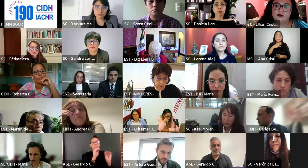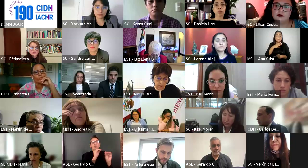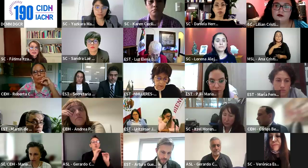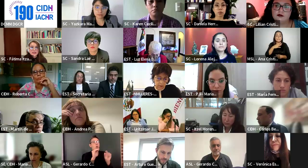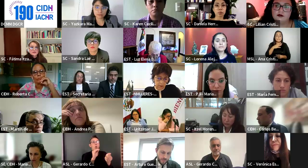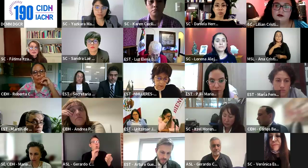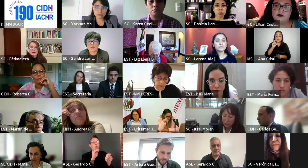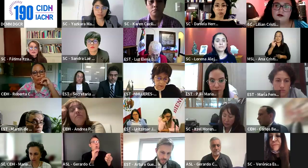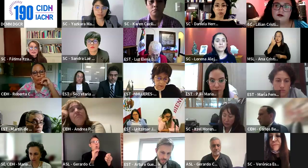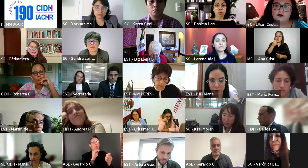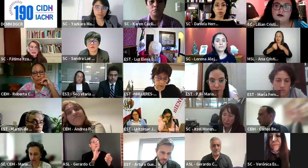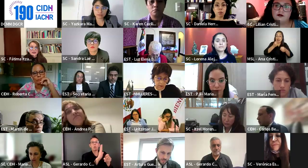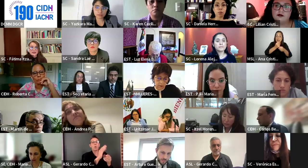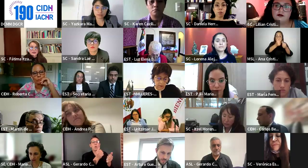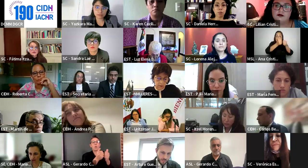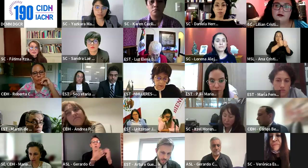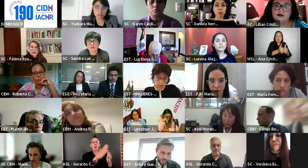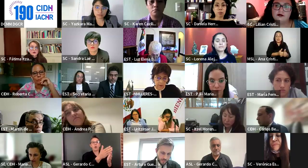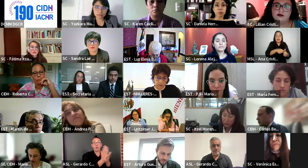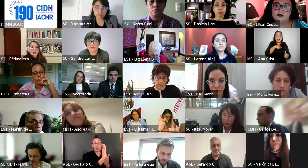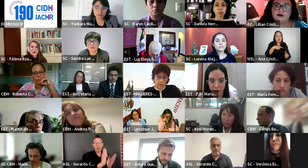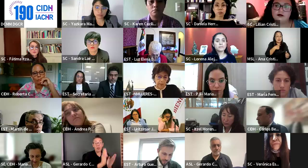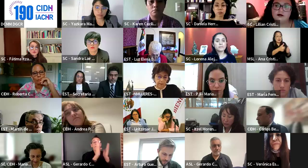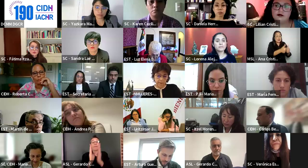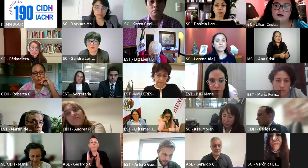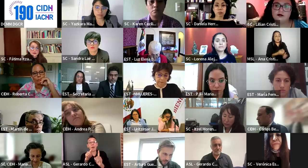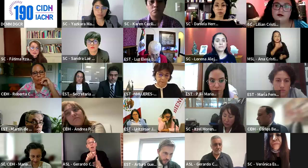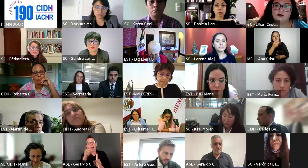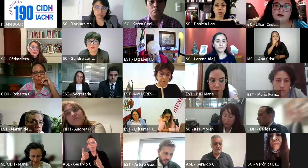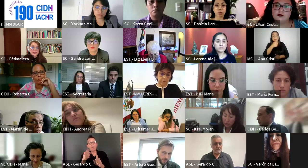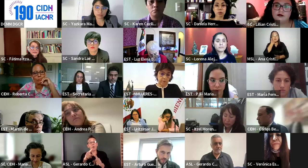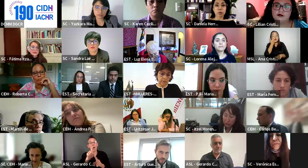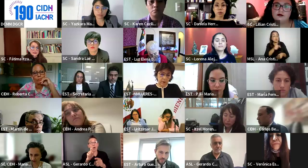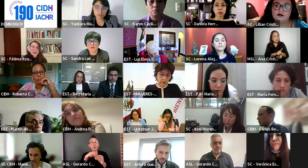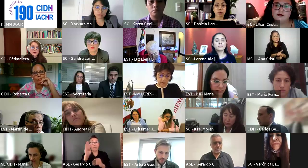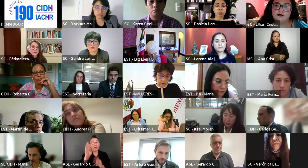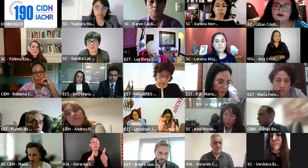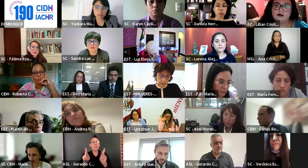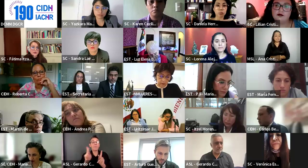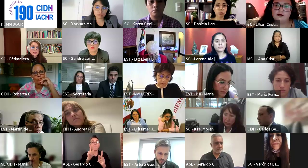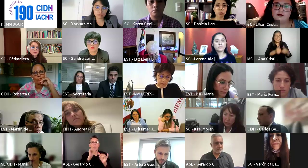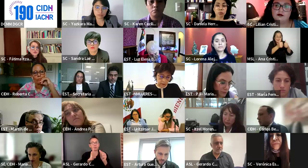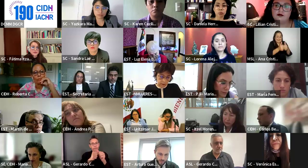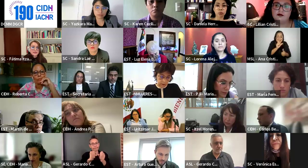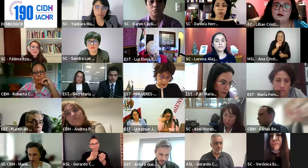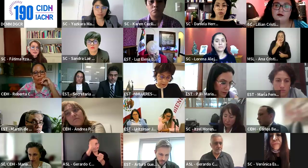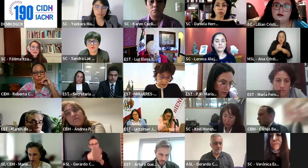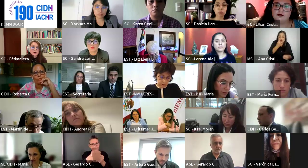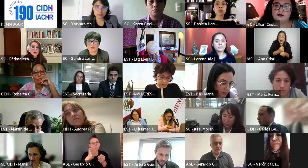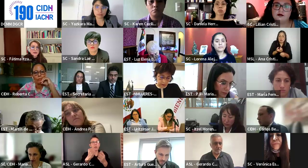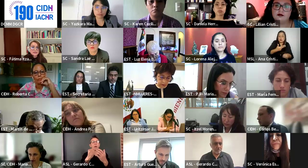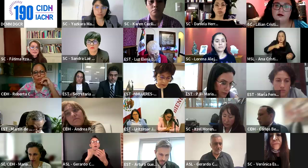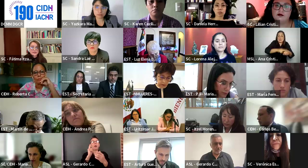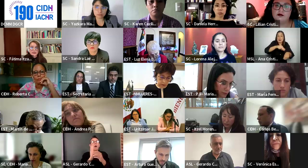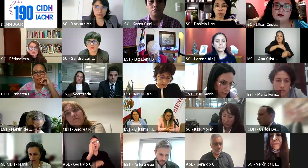21 años. Eso ya no sería considerado como algo voluntario, estar encerrada o encerrado en un hospital